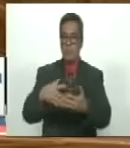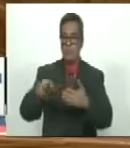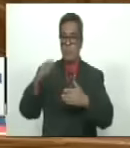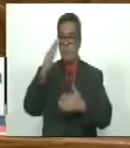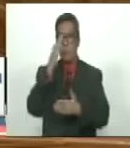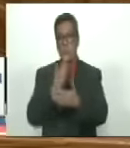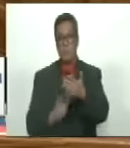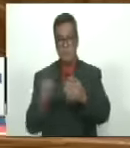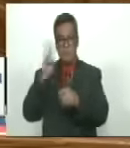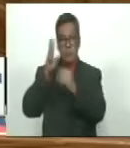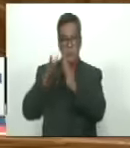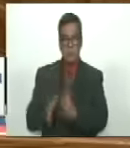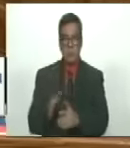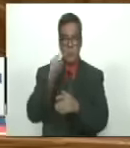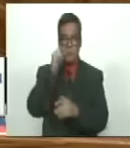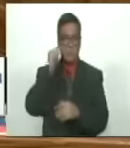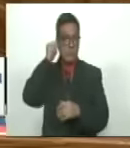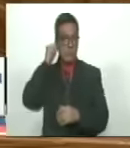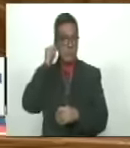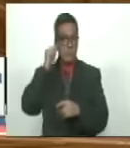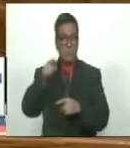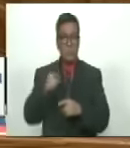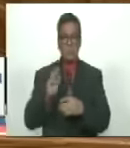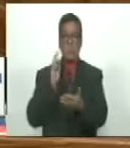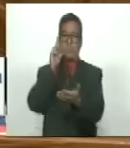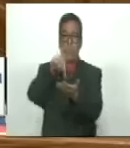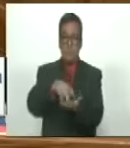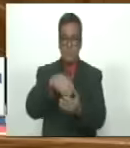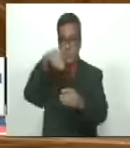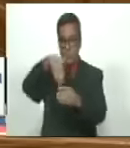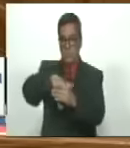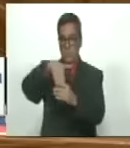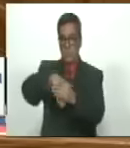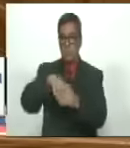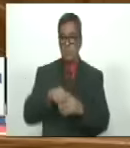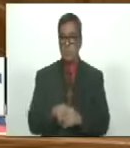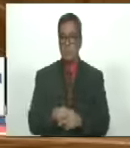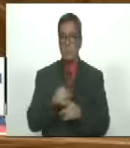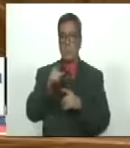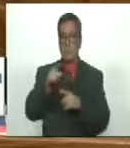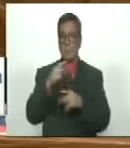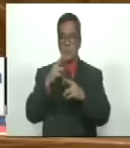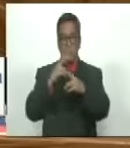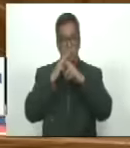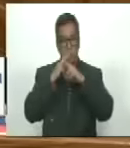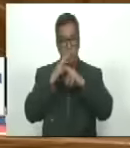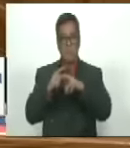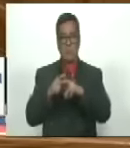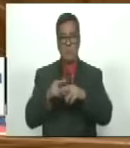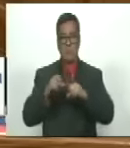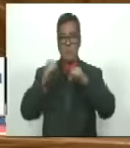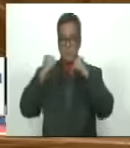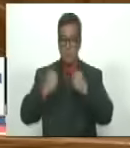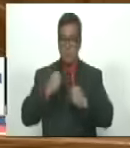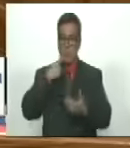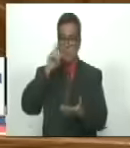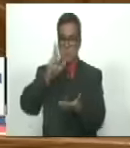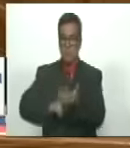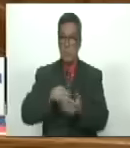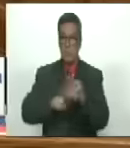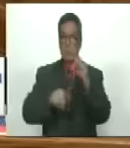de venezolanos y venezolanas que soberanamente asistieron a votar para responder afirmativamente